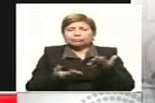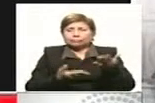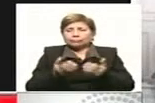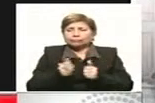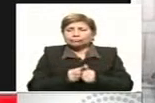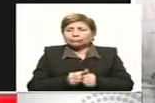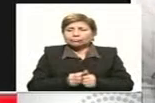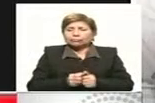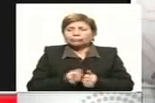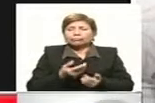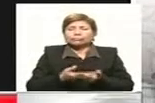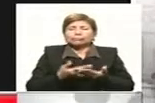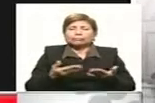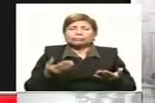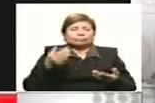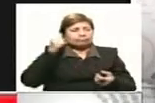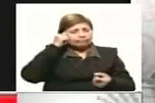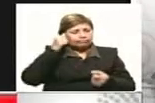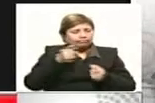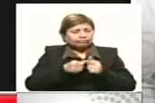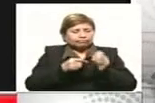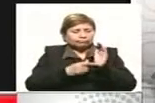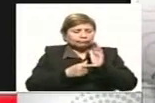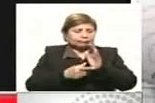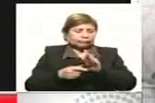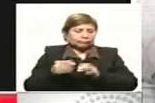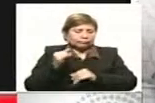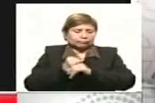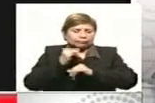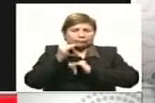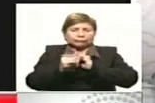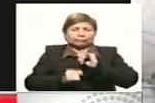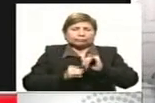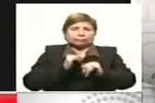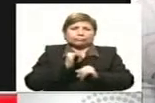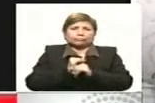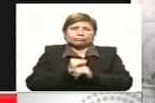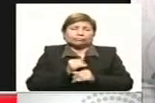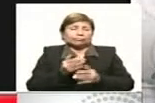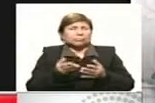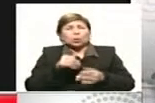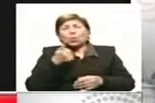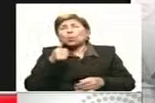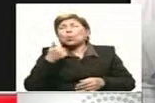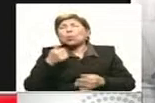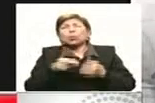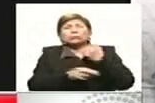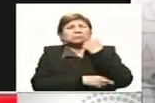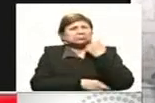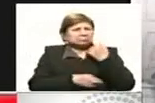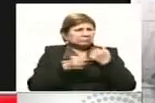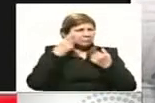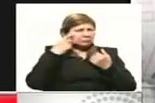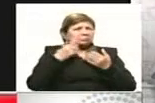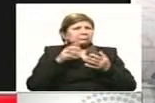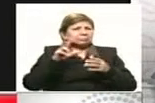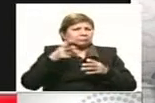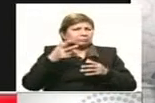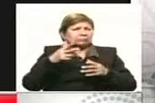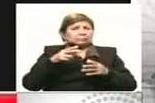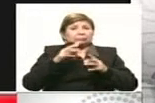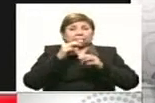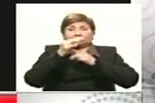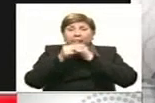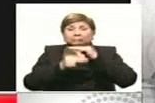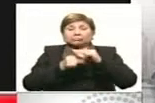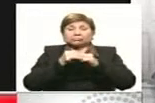muy importante y que está siendo reconocida a nivel internacional. Perú es uno de los pocos países, creo que es el tercer país en el